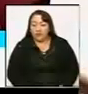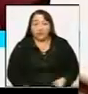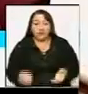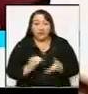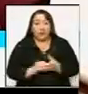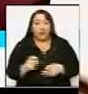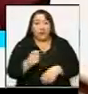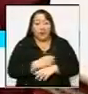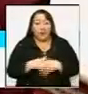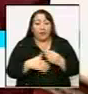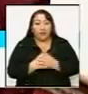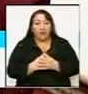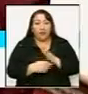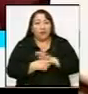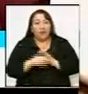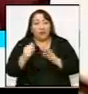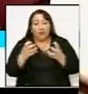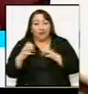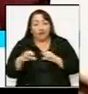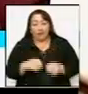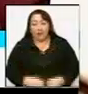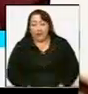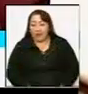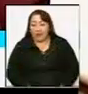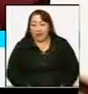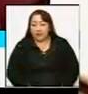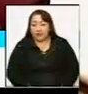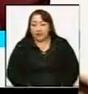surte efectos para todos los derechos que él quiere ejercer.